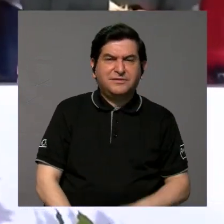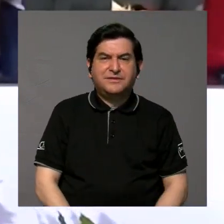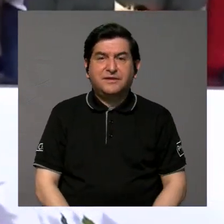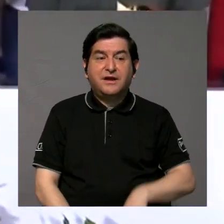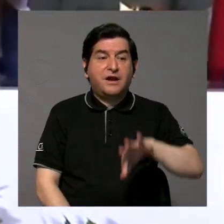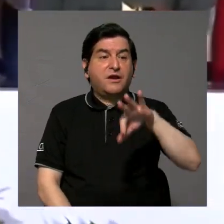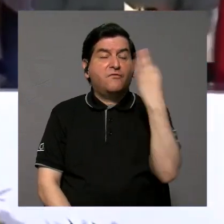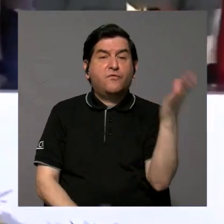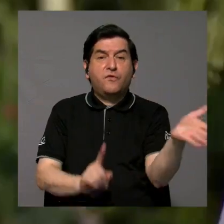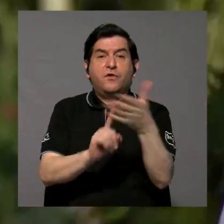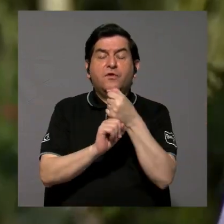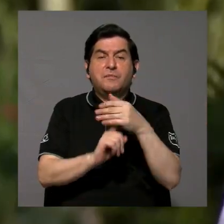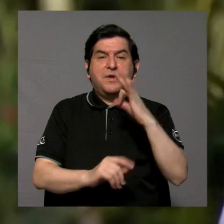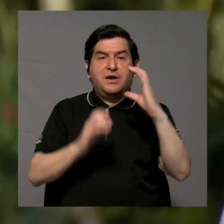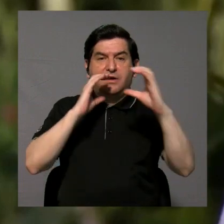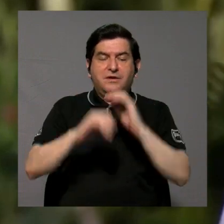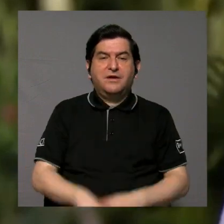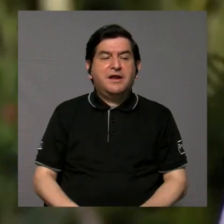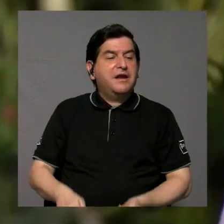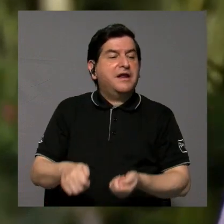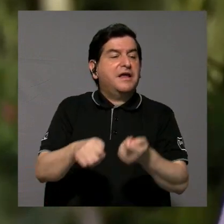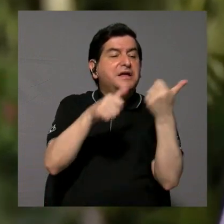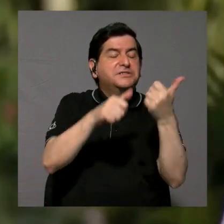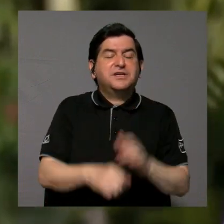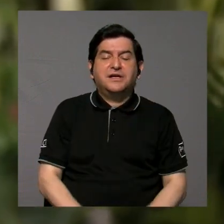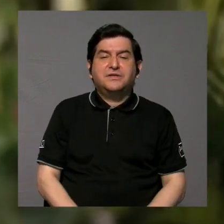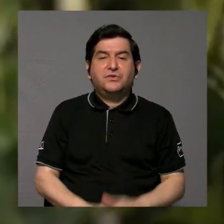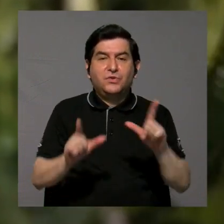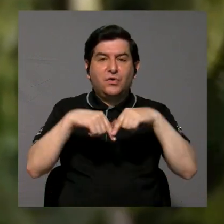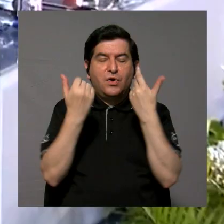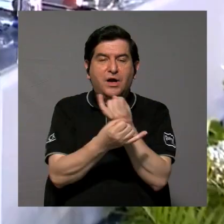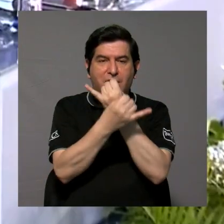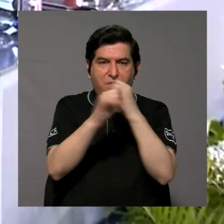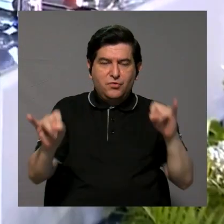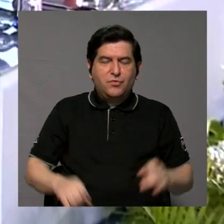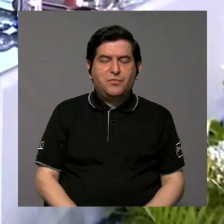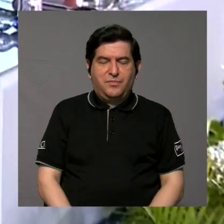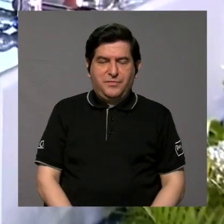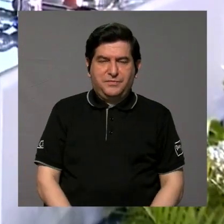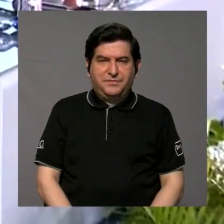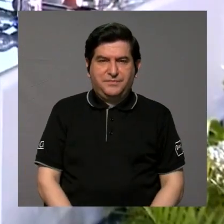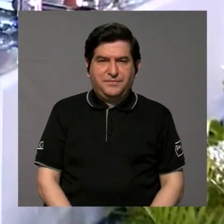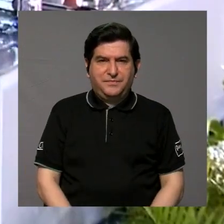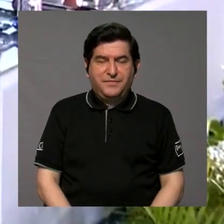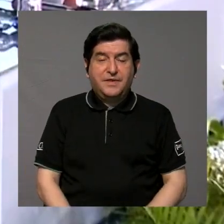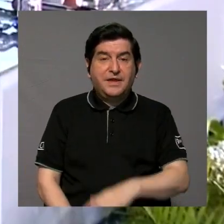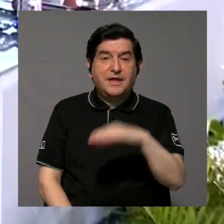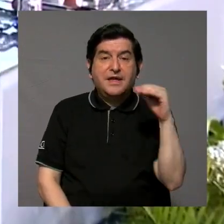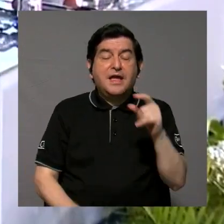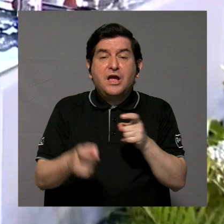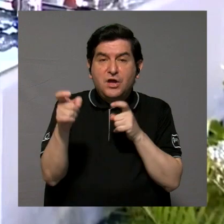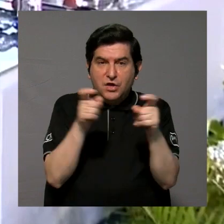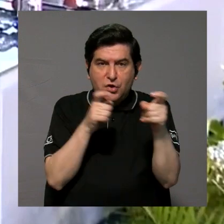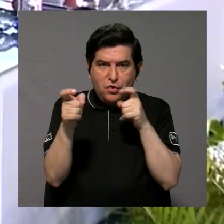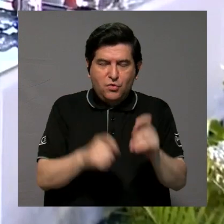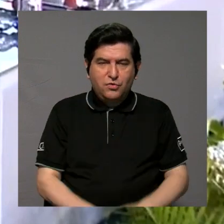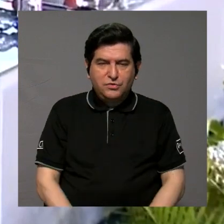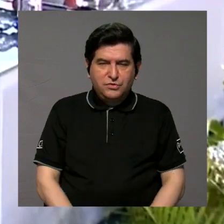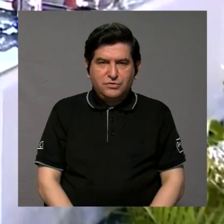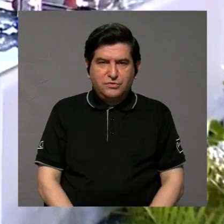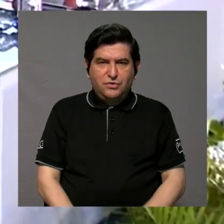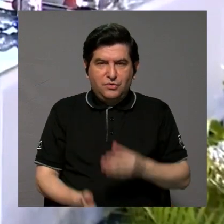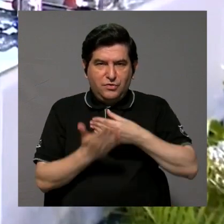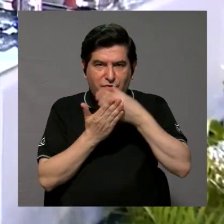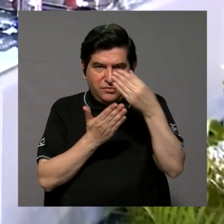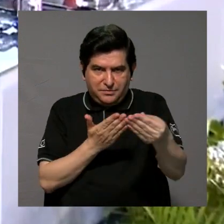la forma de capturar los medios es la expulsión de los medios independientes, el exilio de los medios independientes y el control por medio de la